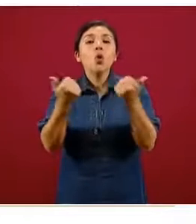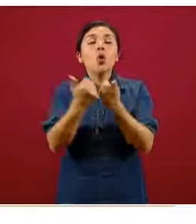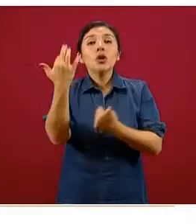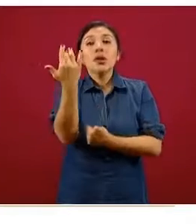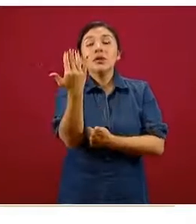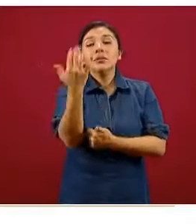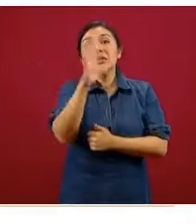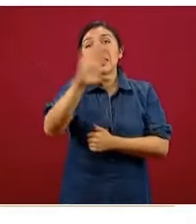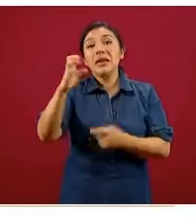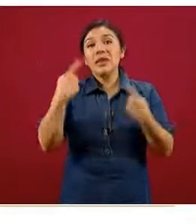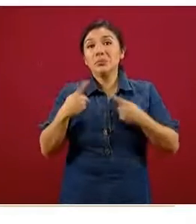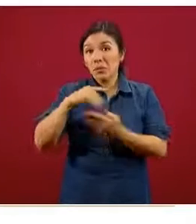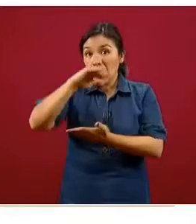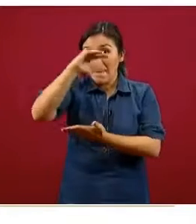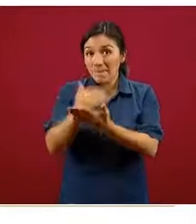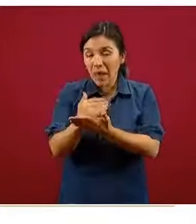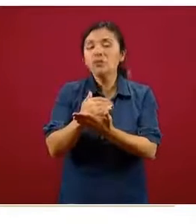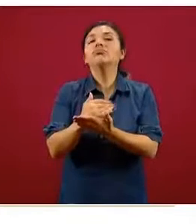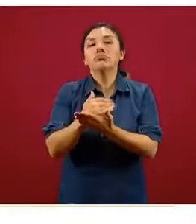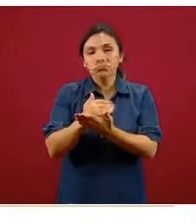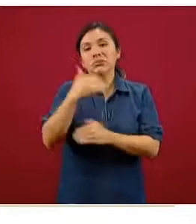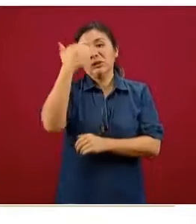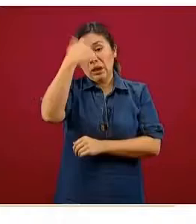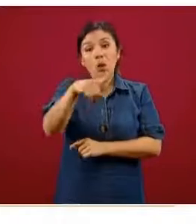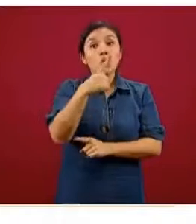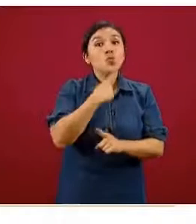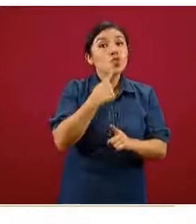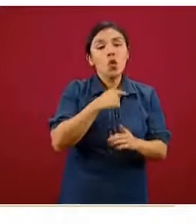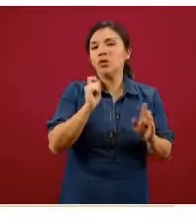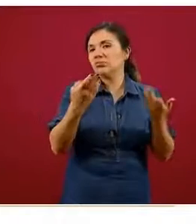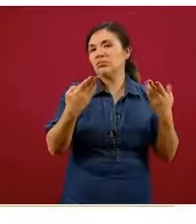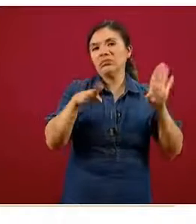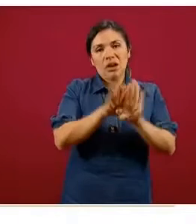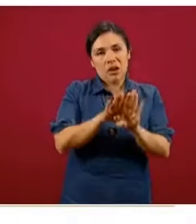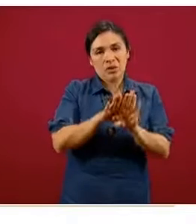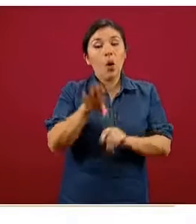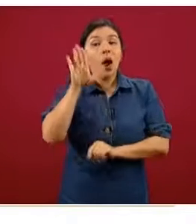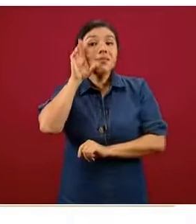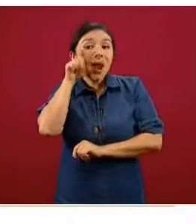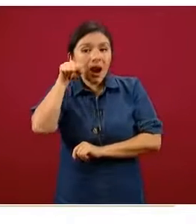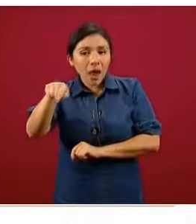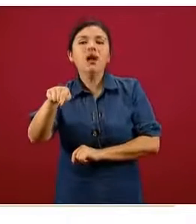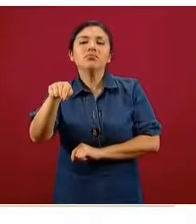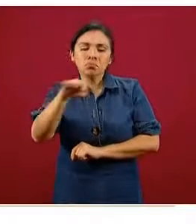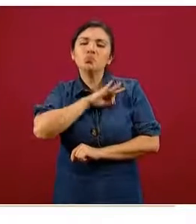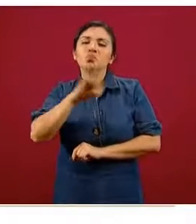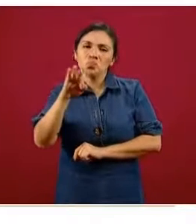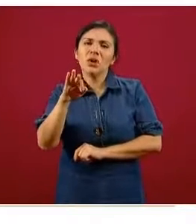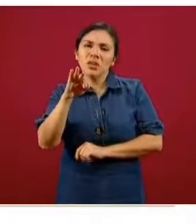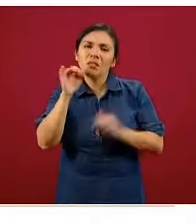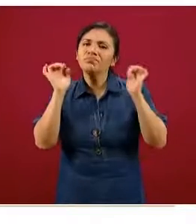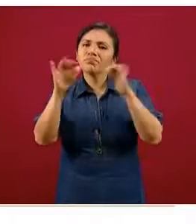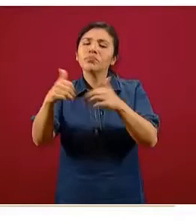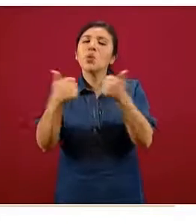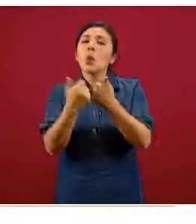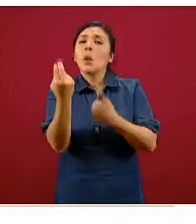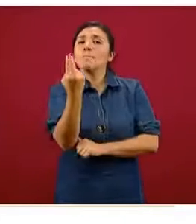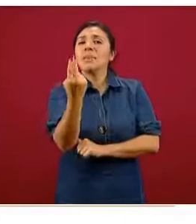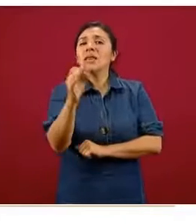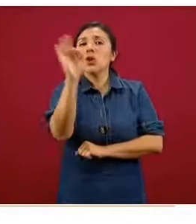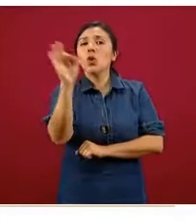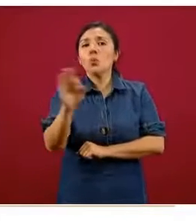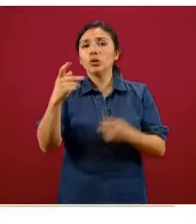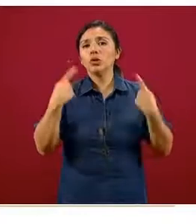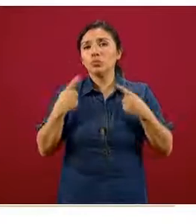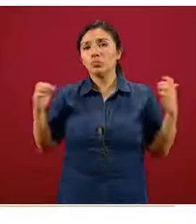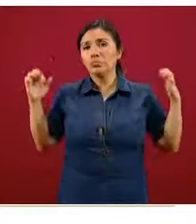500 localidades, sabemos que en semáforo rojo están cerrados y en naranja pueden iniciar actividades, pero